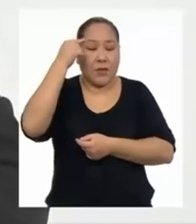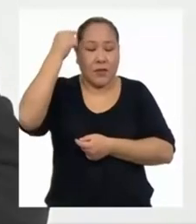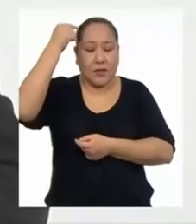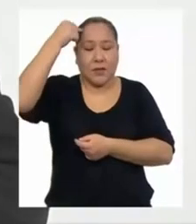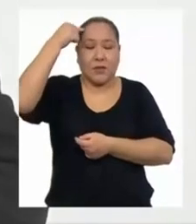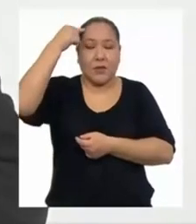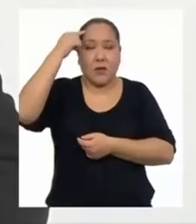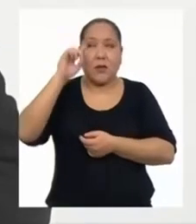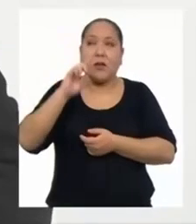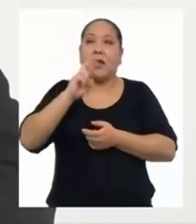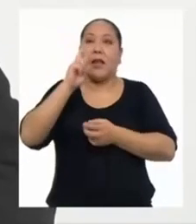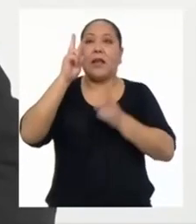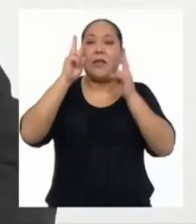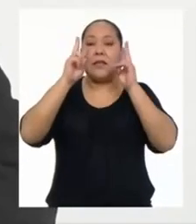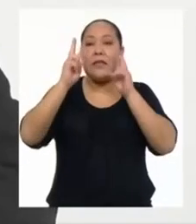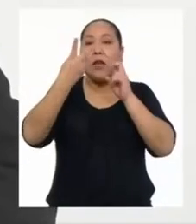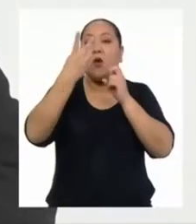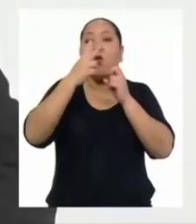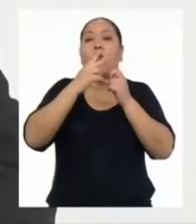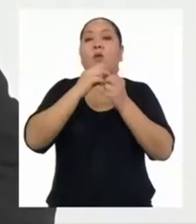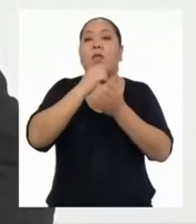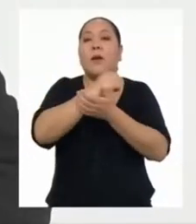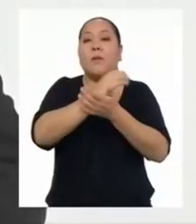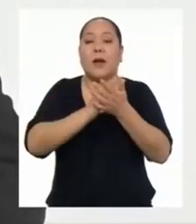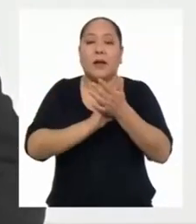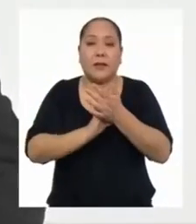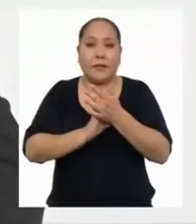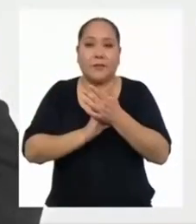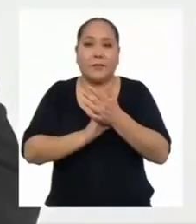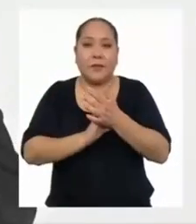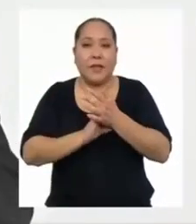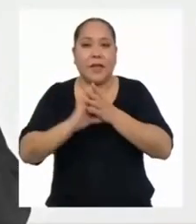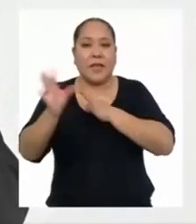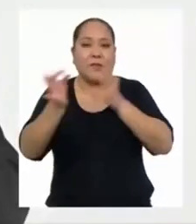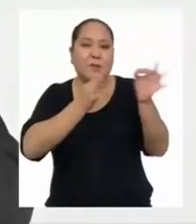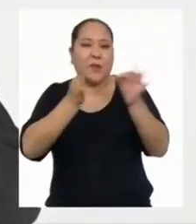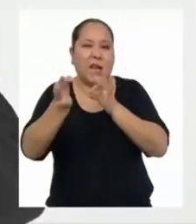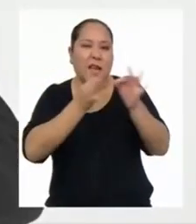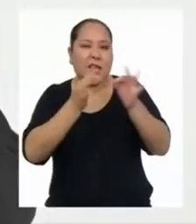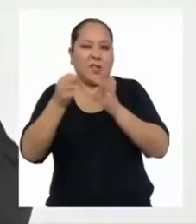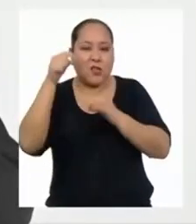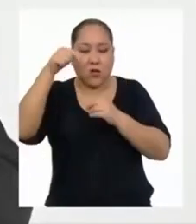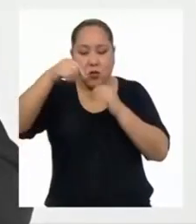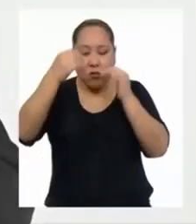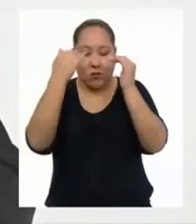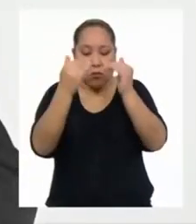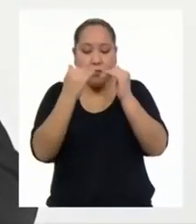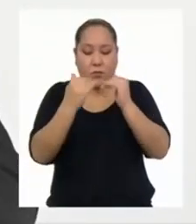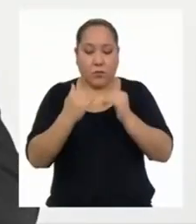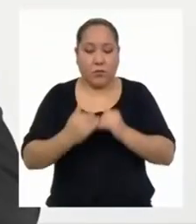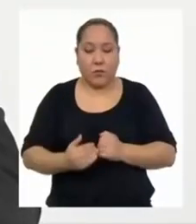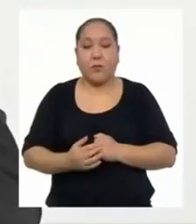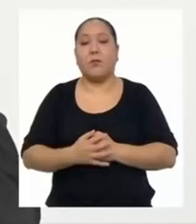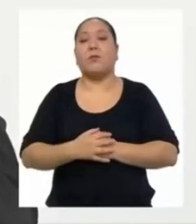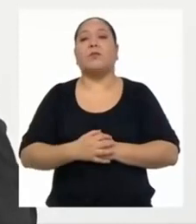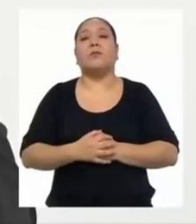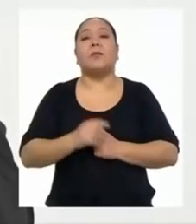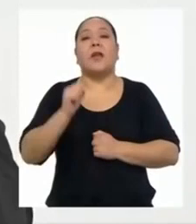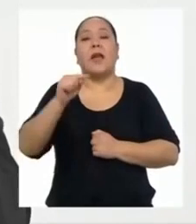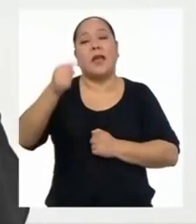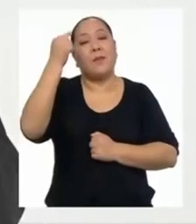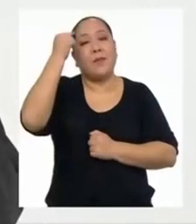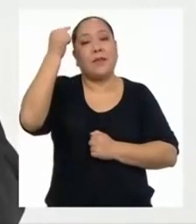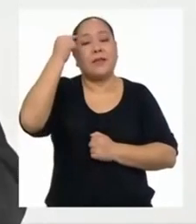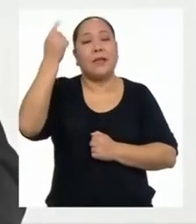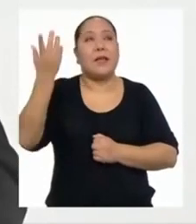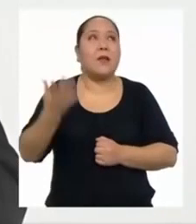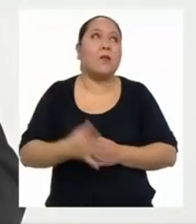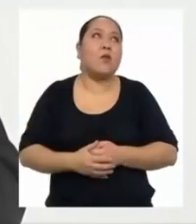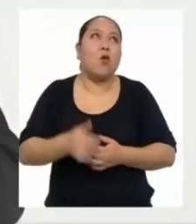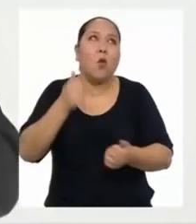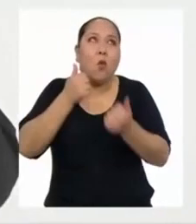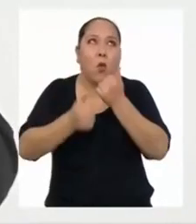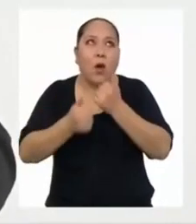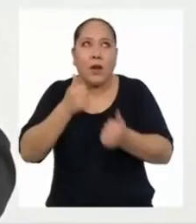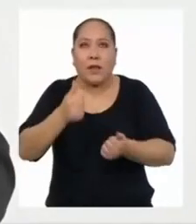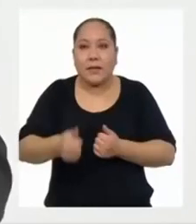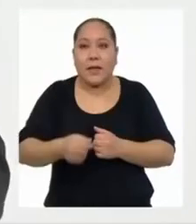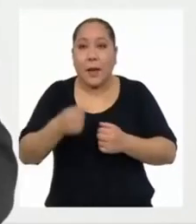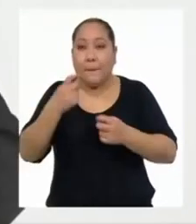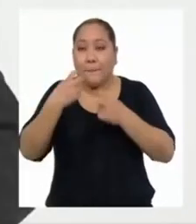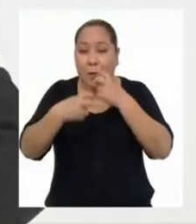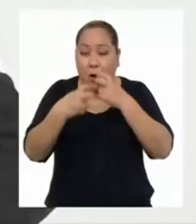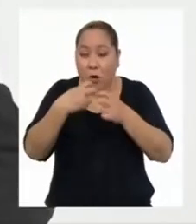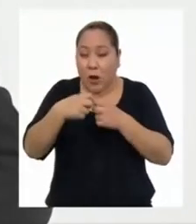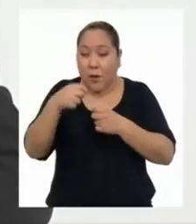paso, la definición del contenido, a través de lo cual pensaremos en una situación específica